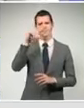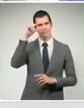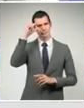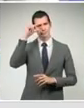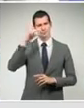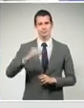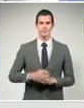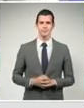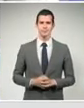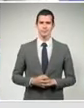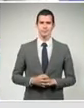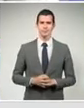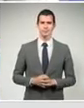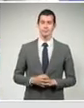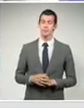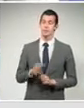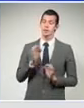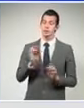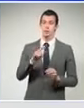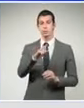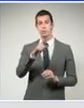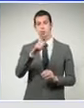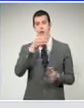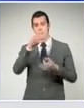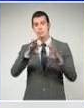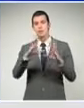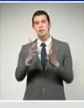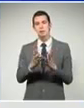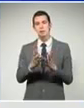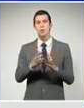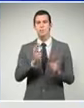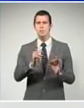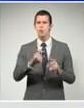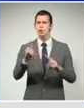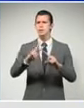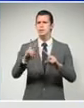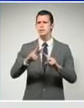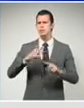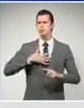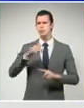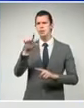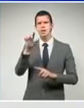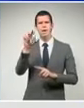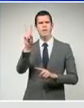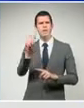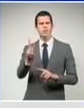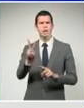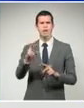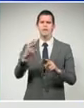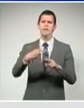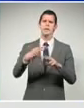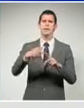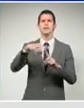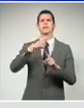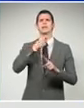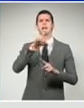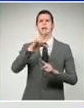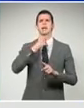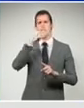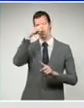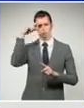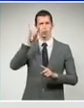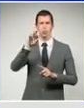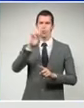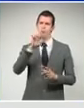referencia incluso a algunas noticias hoy de la televisora Telesur y veíamos que también es muy compleja la situación a nivel internacional.